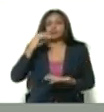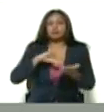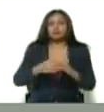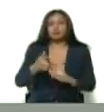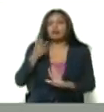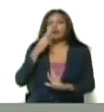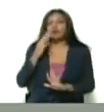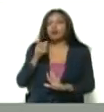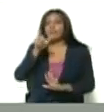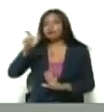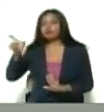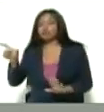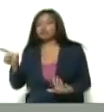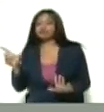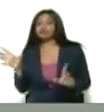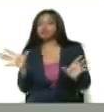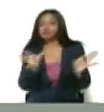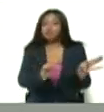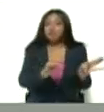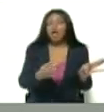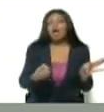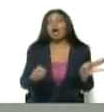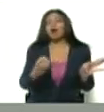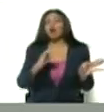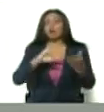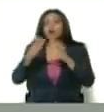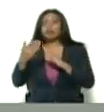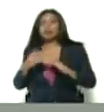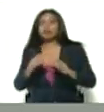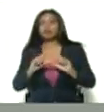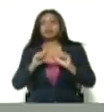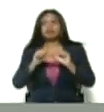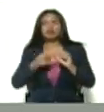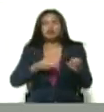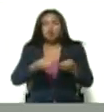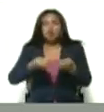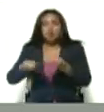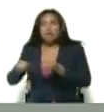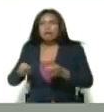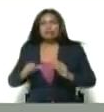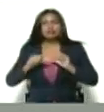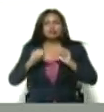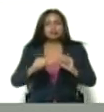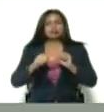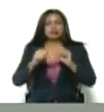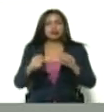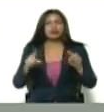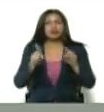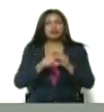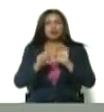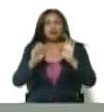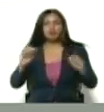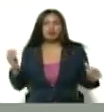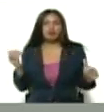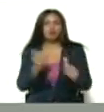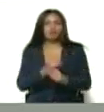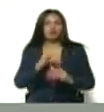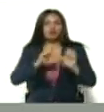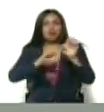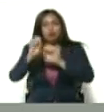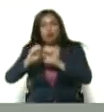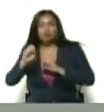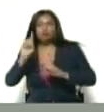casos comunitarios se mantienen controlados a través de la cuarentena, pues vamos a lograr conseguirlo, vamos a lograr diagnosticarlo, vamos a